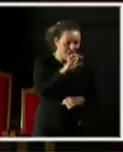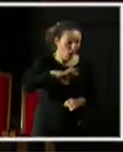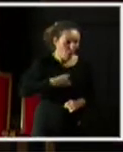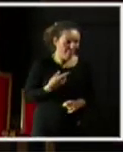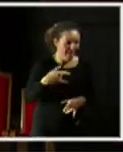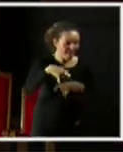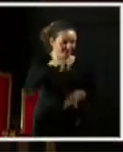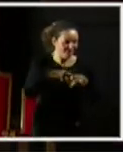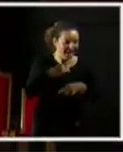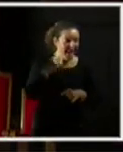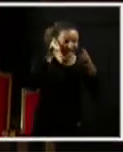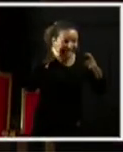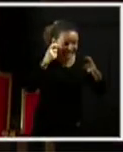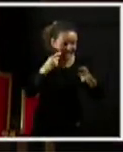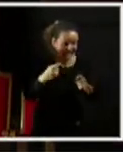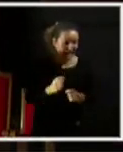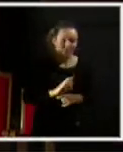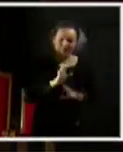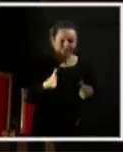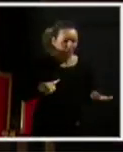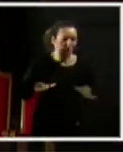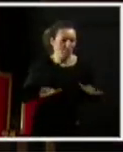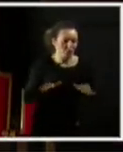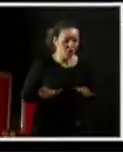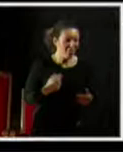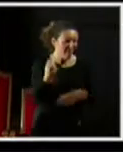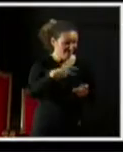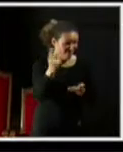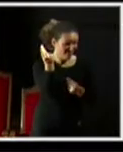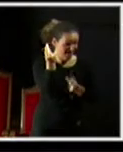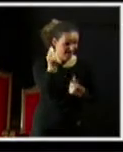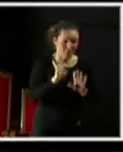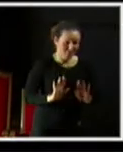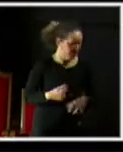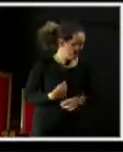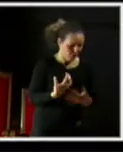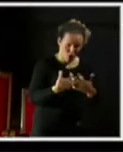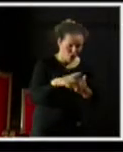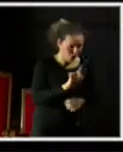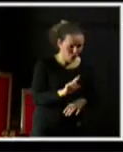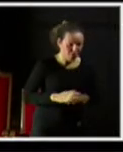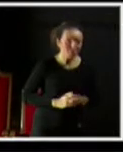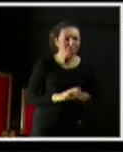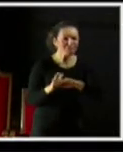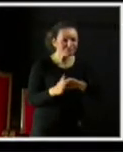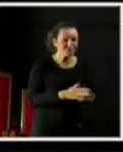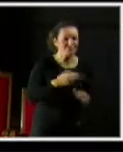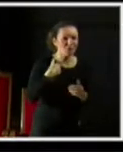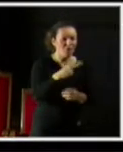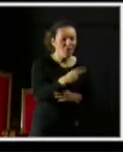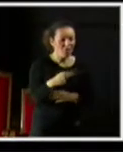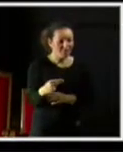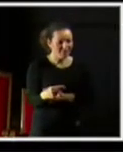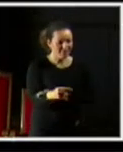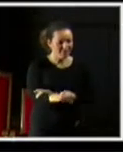les funciona bueno las tilapias o los peces anfibios se mueven en la desembocadura de los ríos pueden adentrarse en el mar